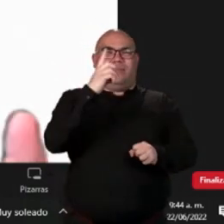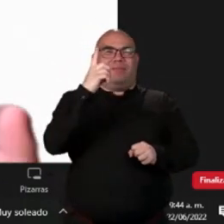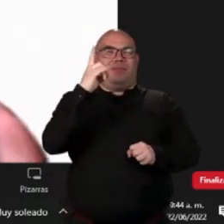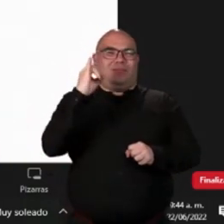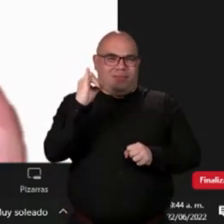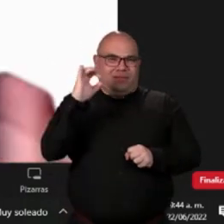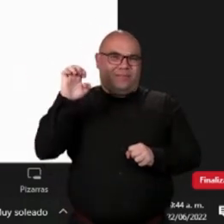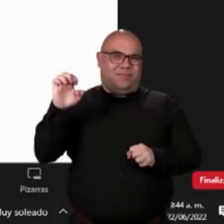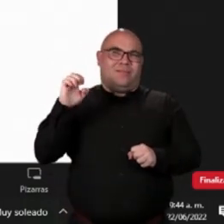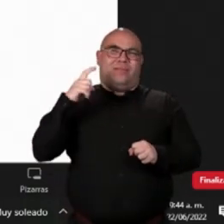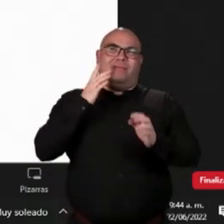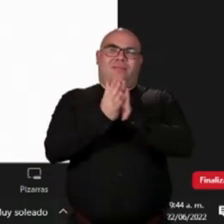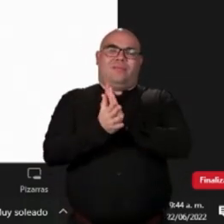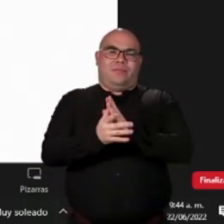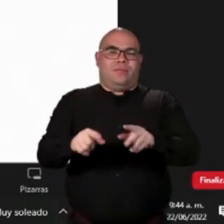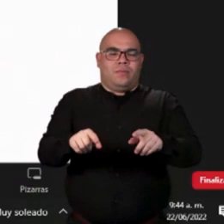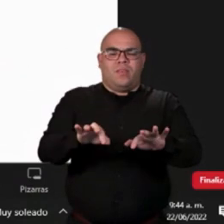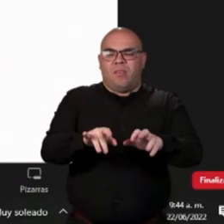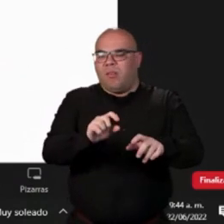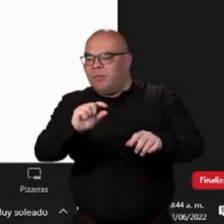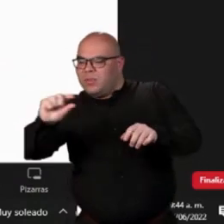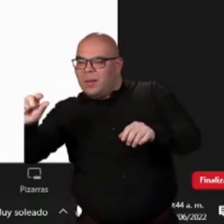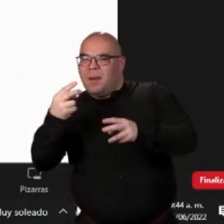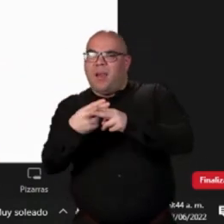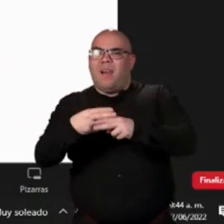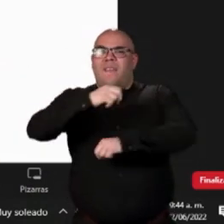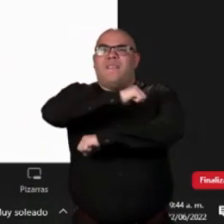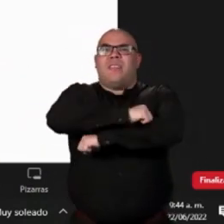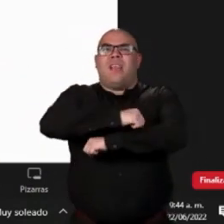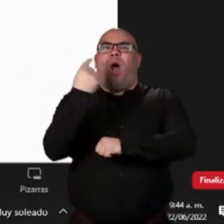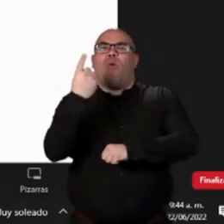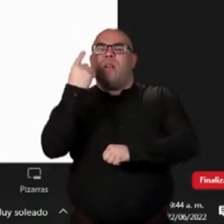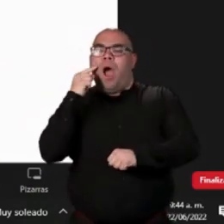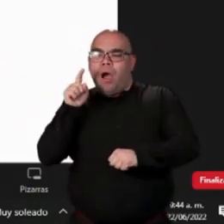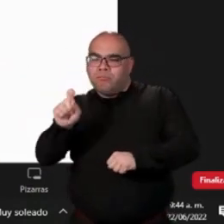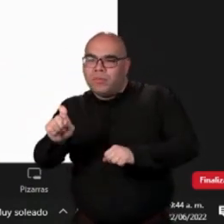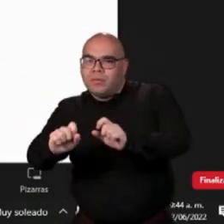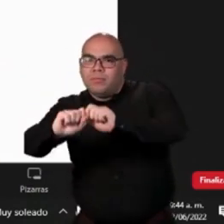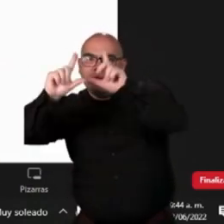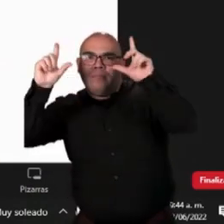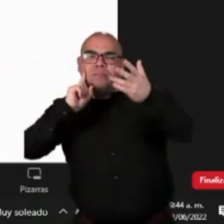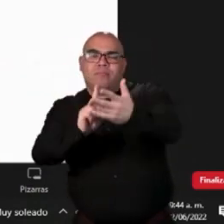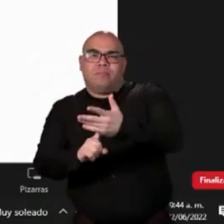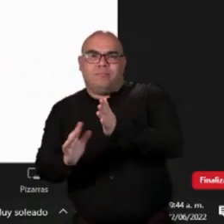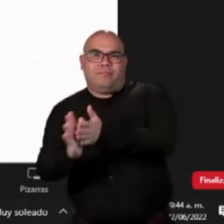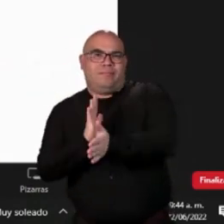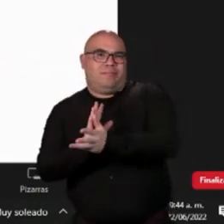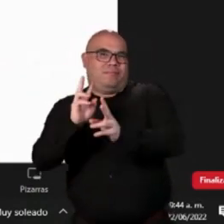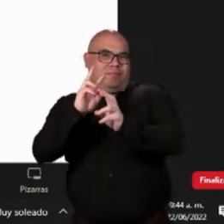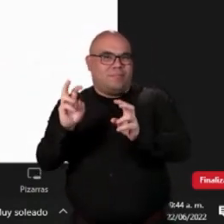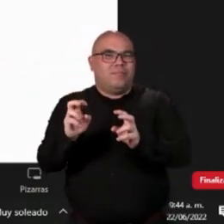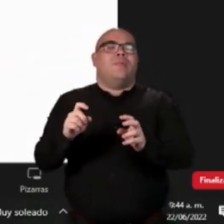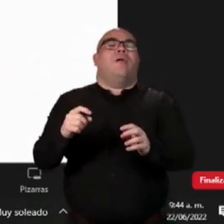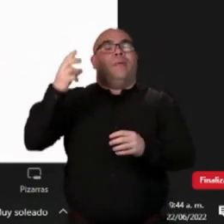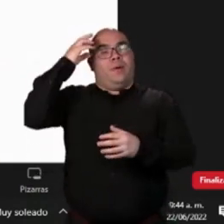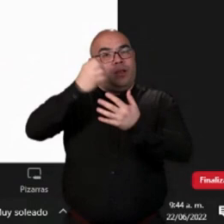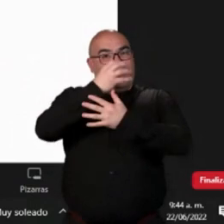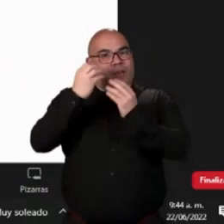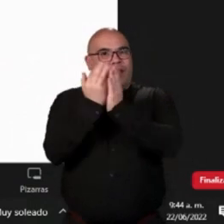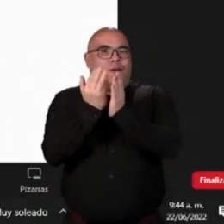ventanilla única los servicios que ofrece Novus para ellos en su crecimiento en temas de innovación educativa y otros,